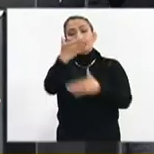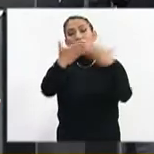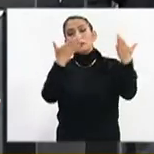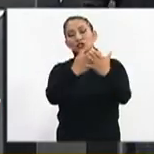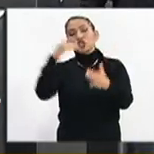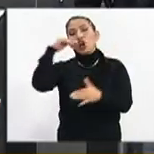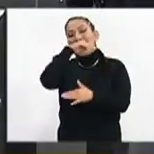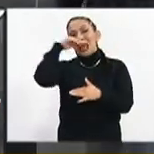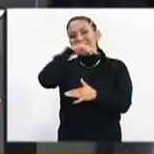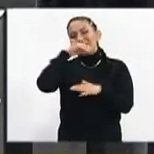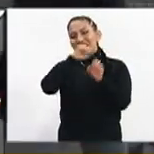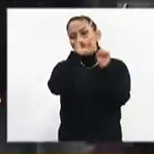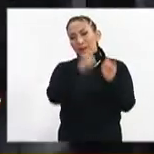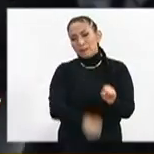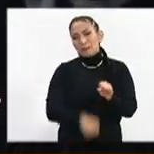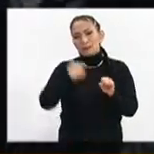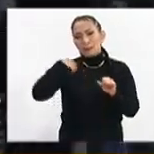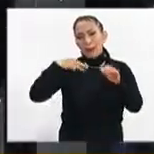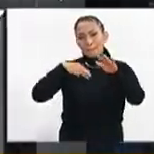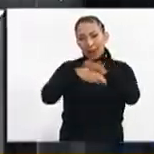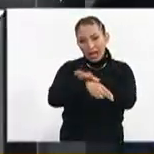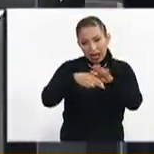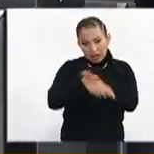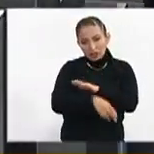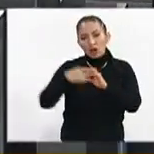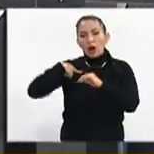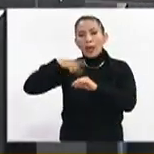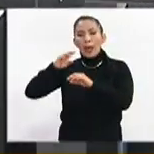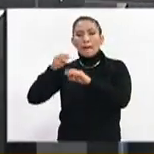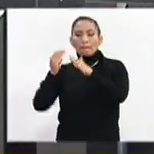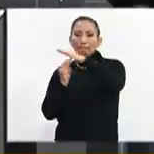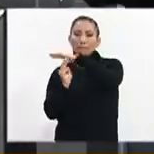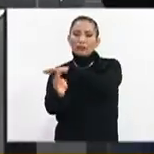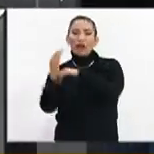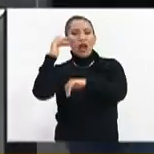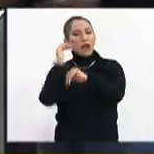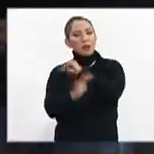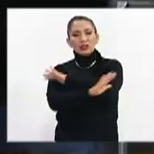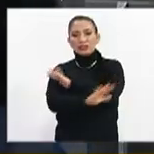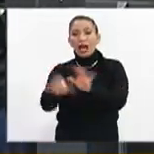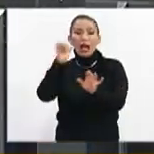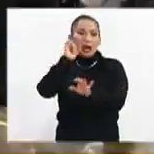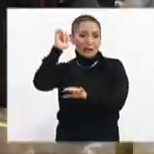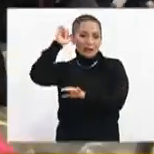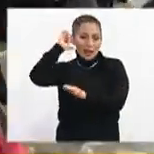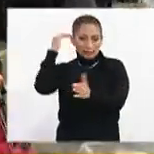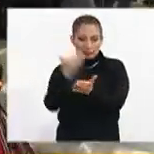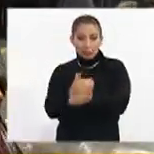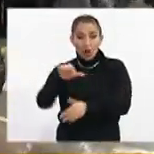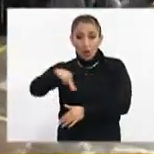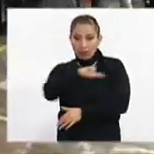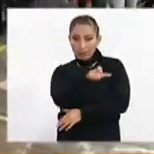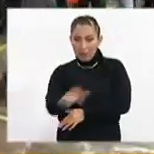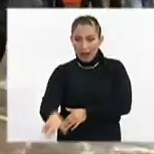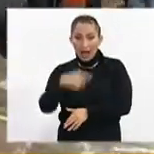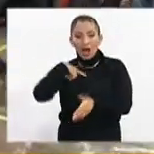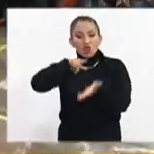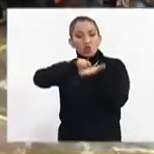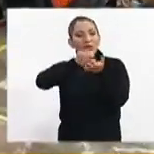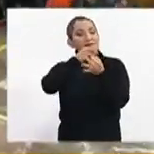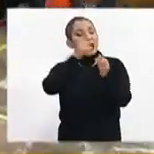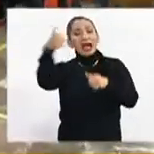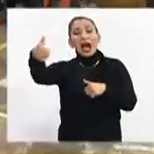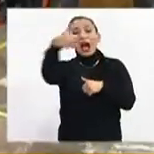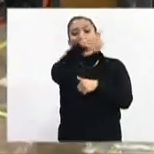servicio gratuito en los sistemas de transporte colectivo Metro y Metrobús concluyó ayer. A través de sus cuentas de Twitter,